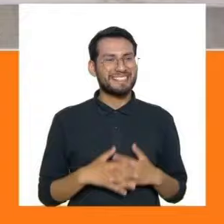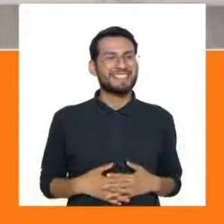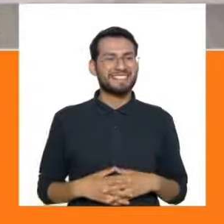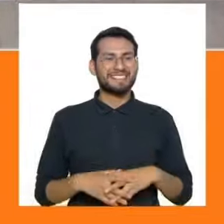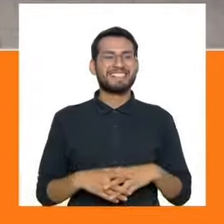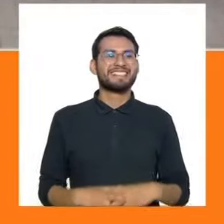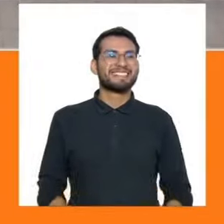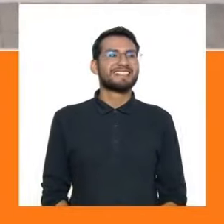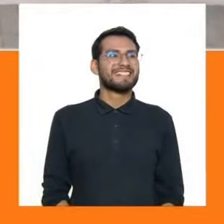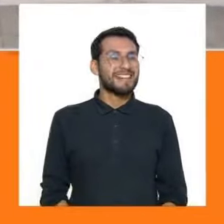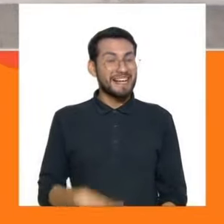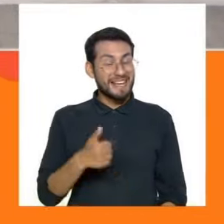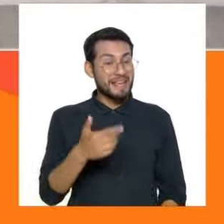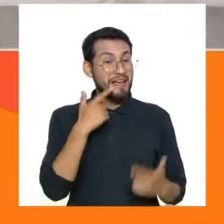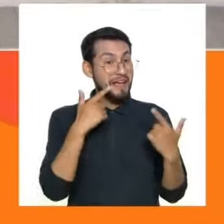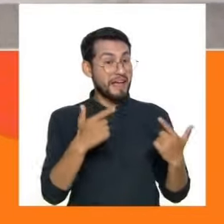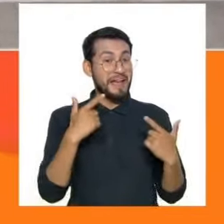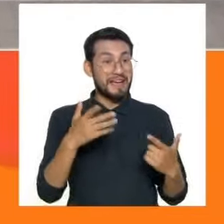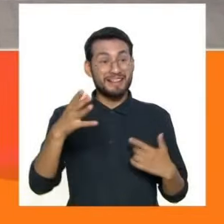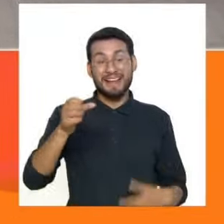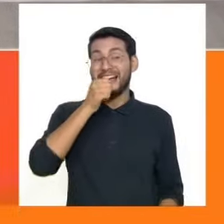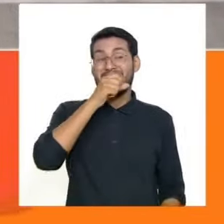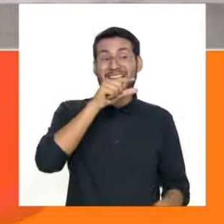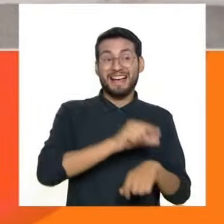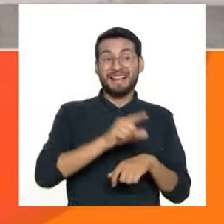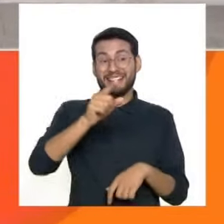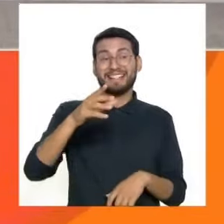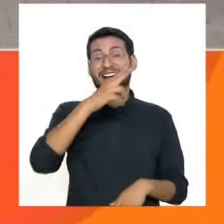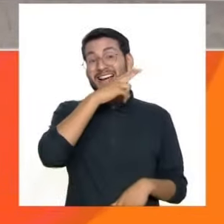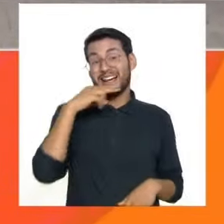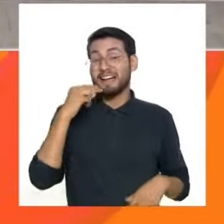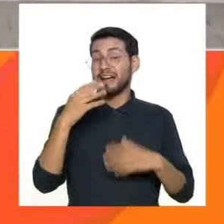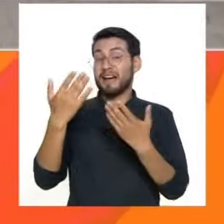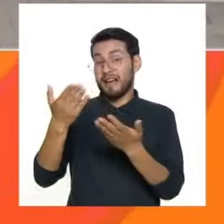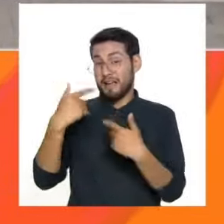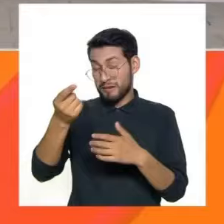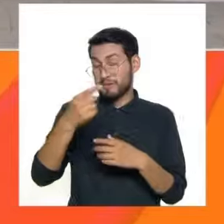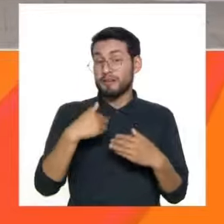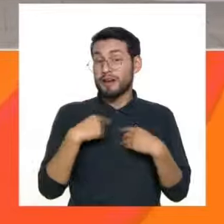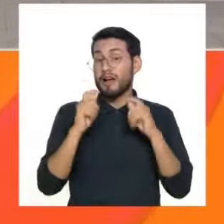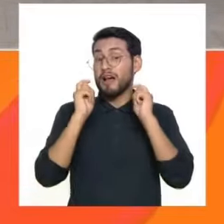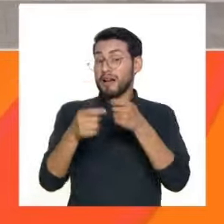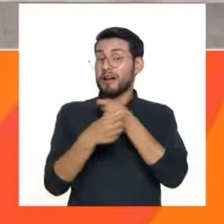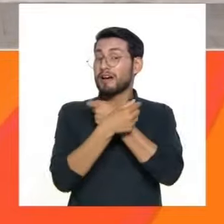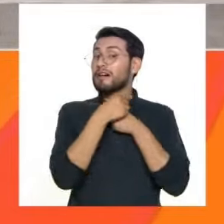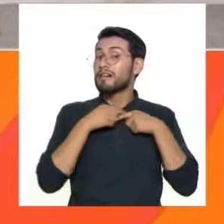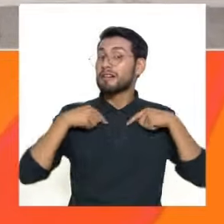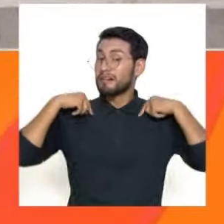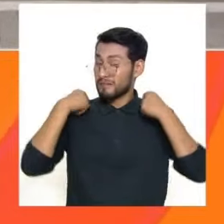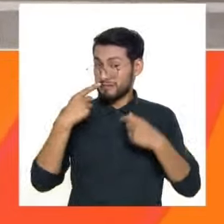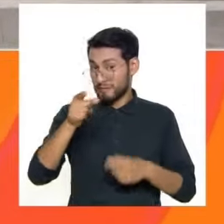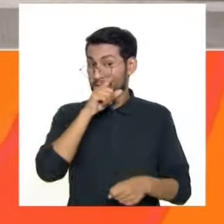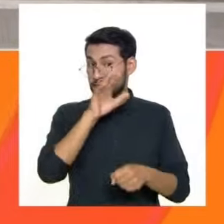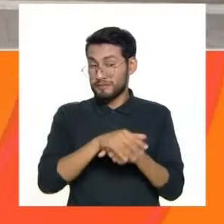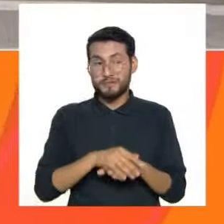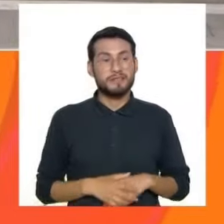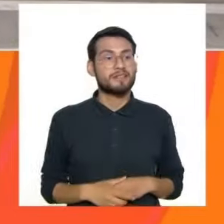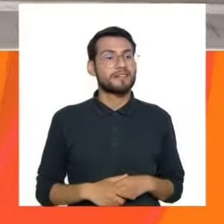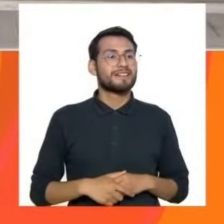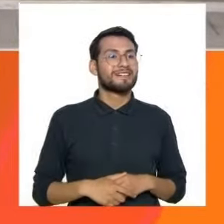chicos Oye Qué chévere Genaro está Nicolás está esperando el collar que le has hecho Oye